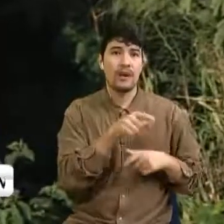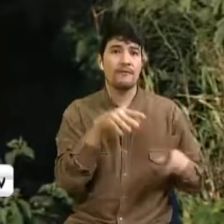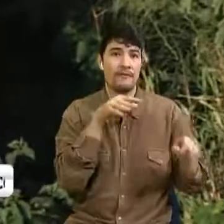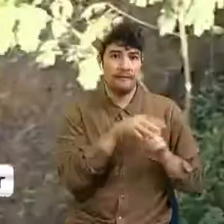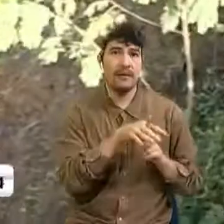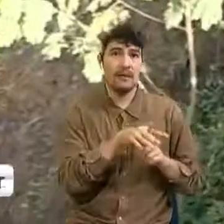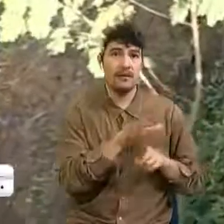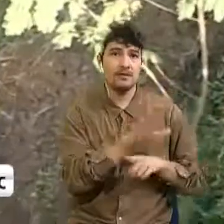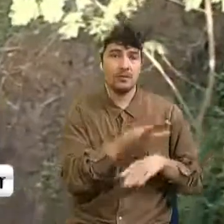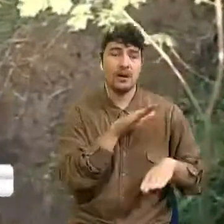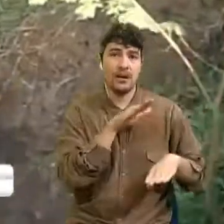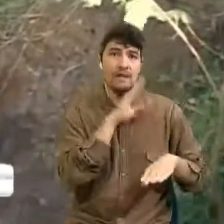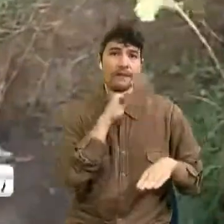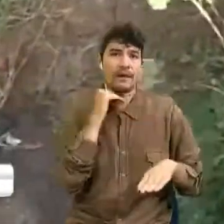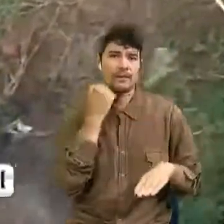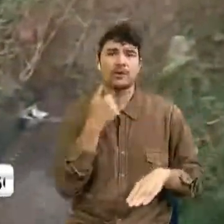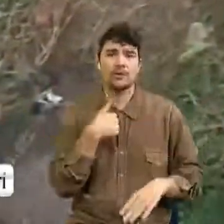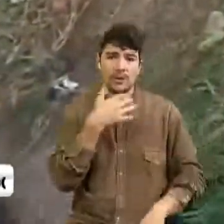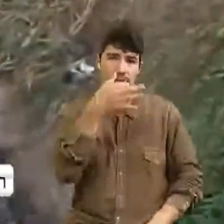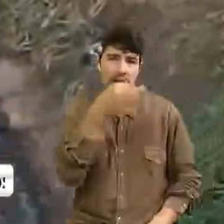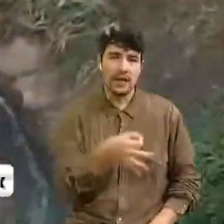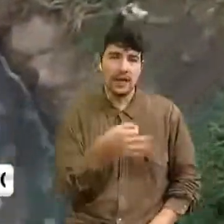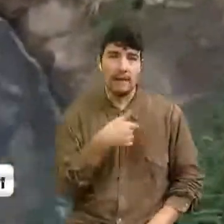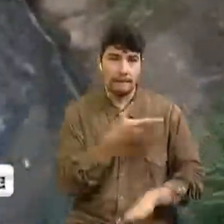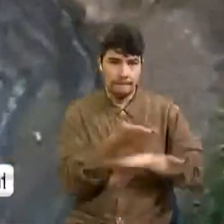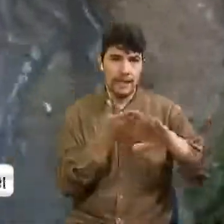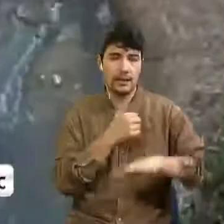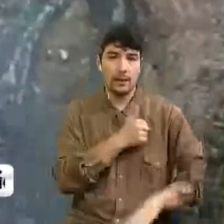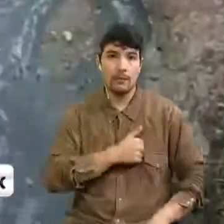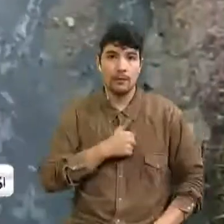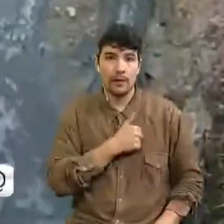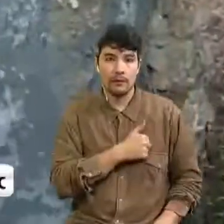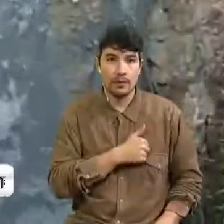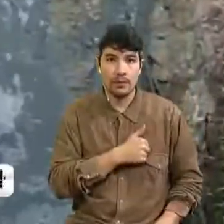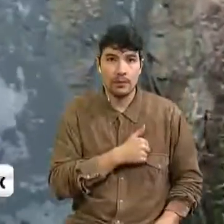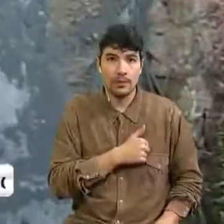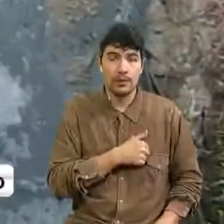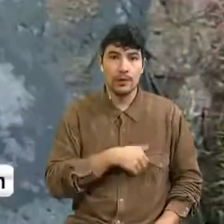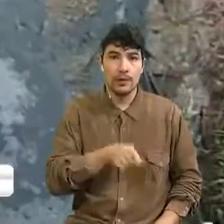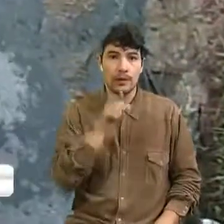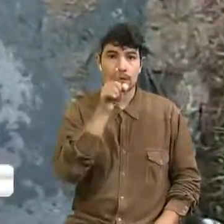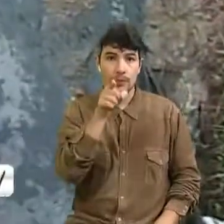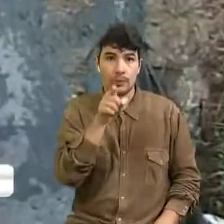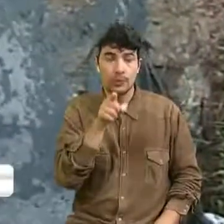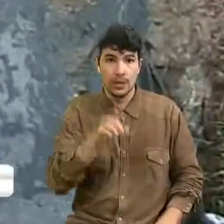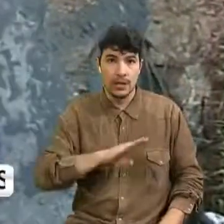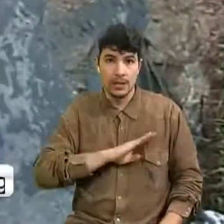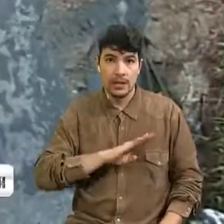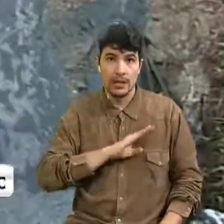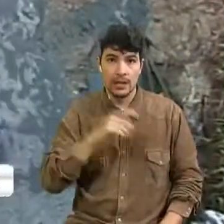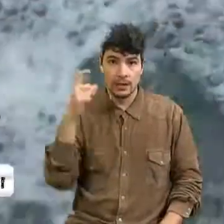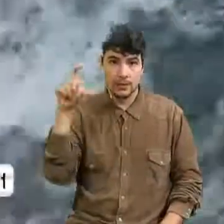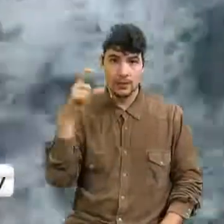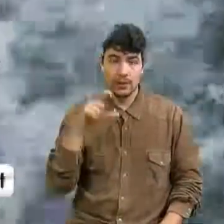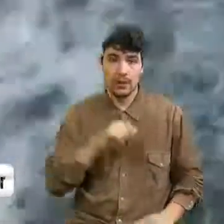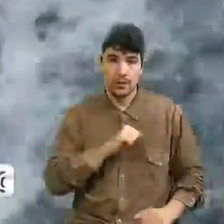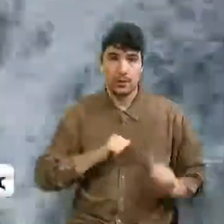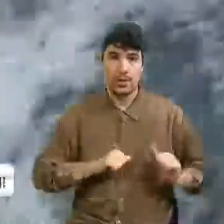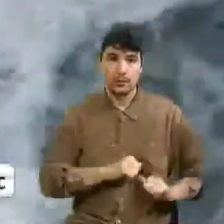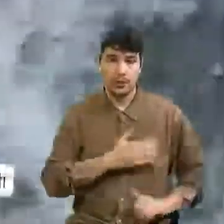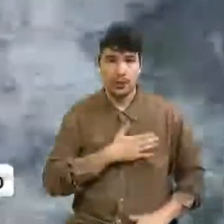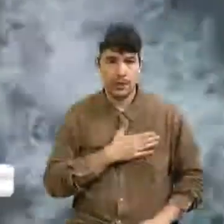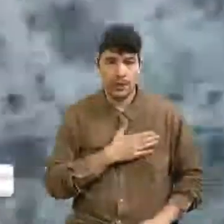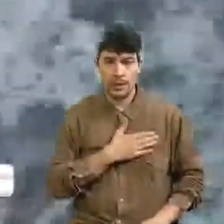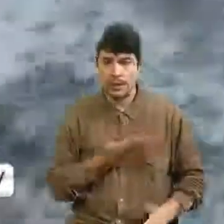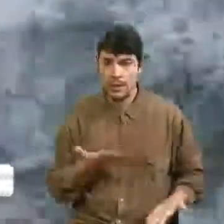realidad pedimos el favor de qué se ponga la mano en el corazón y una solución a esta